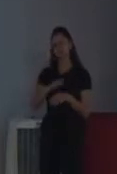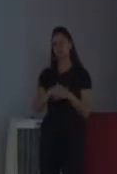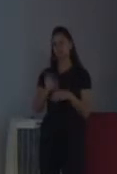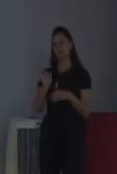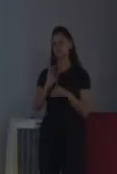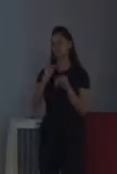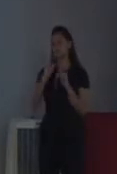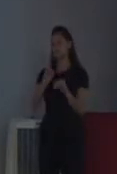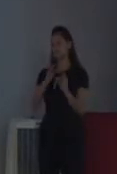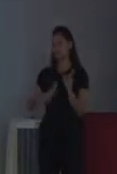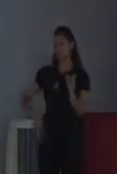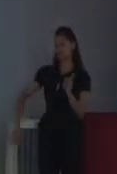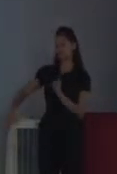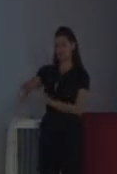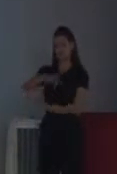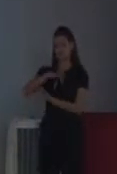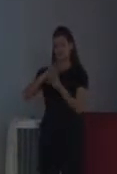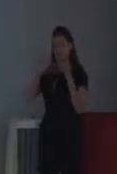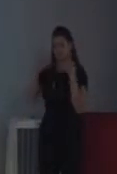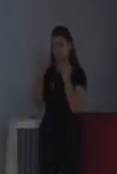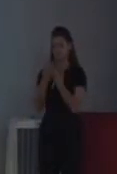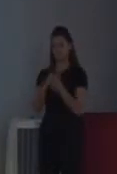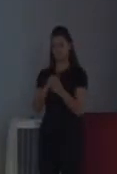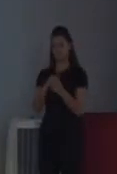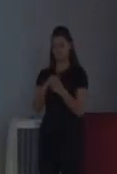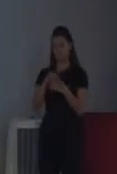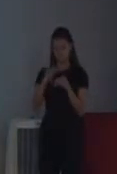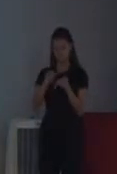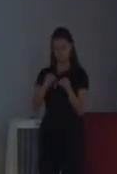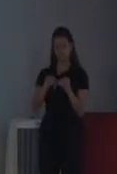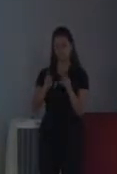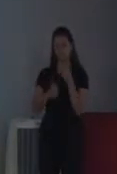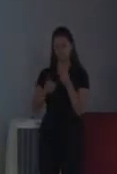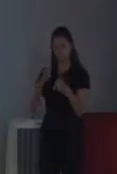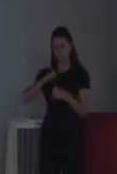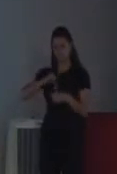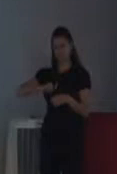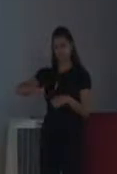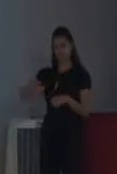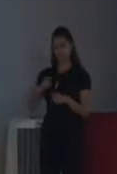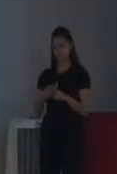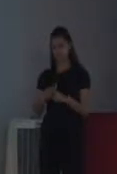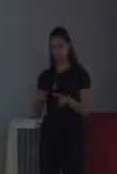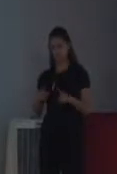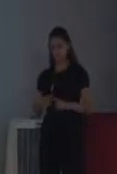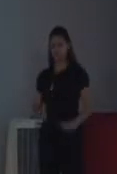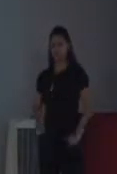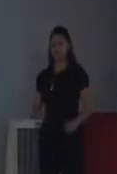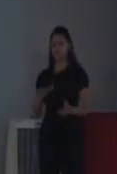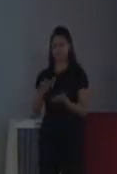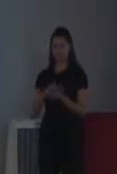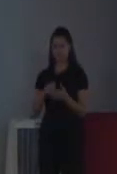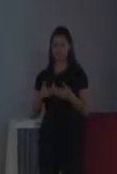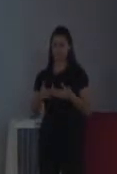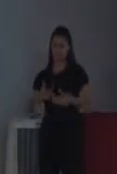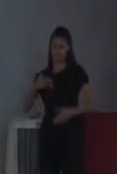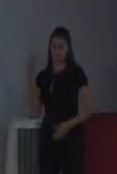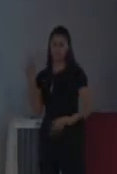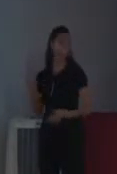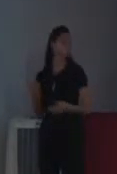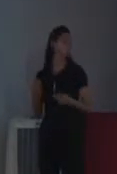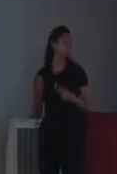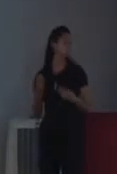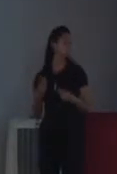a inculcarles a nuestro entorno familiar cuál es ese derecho a la diferencia, allí es donde empezamos a